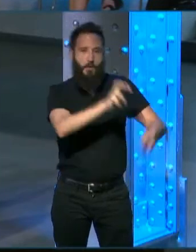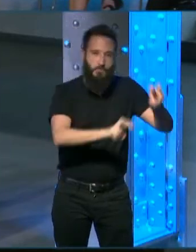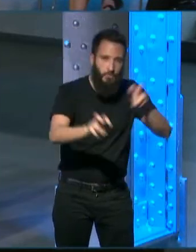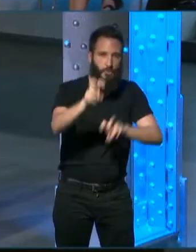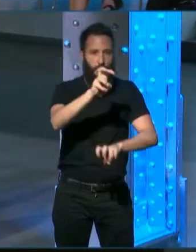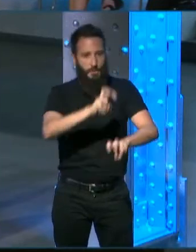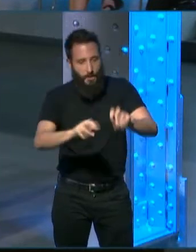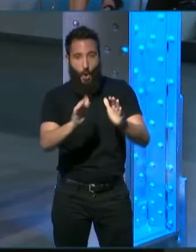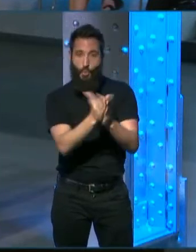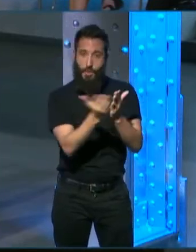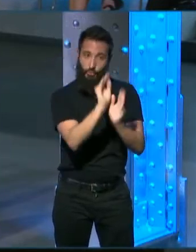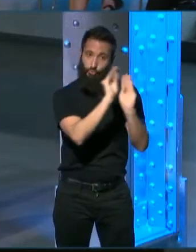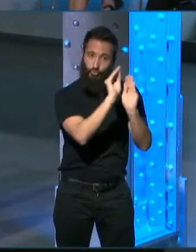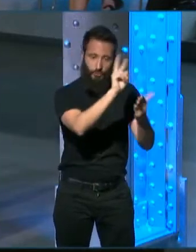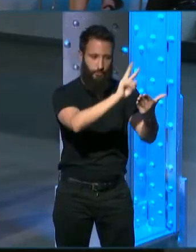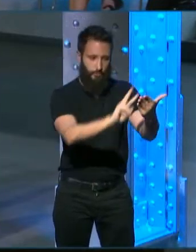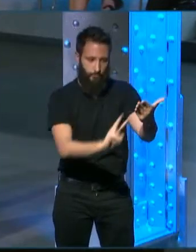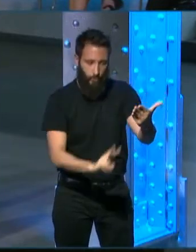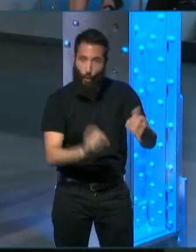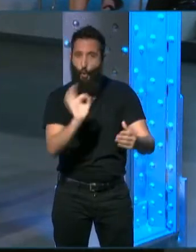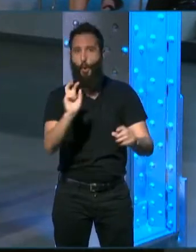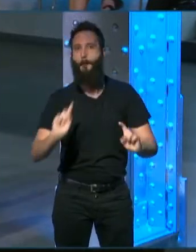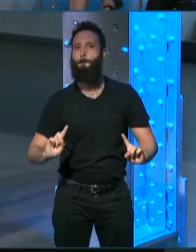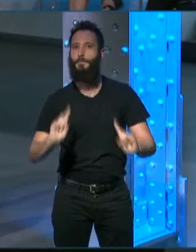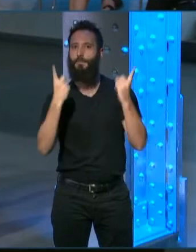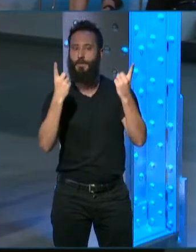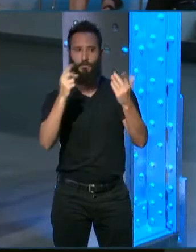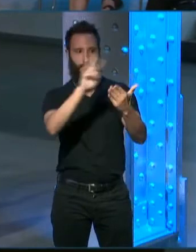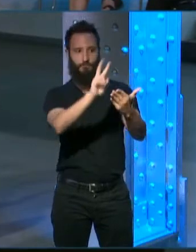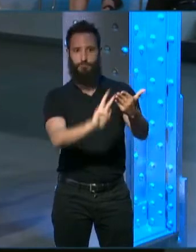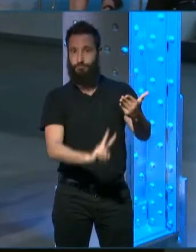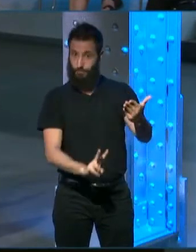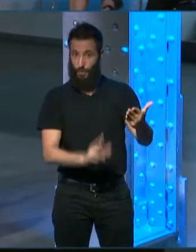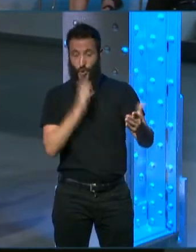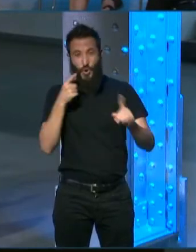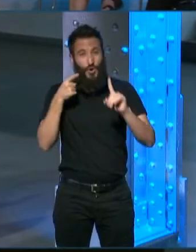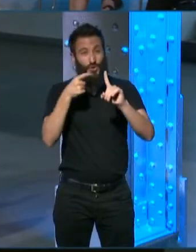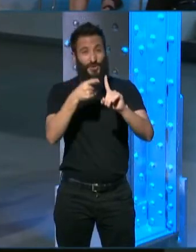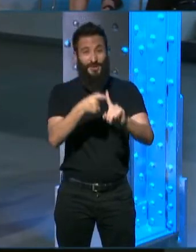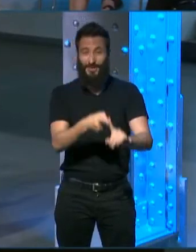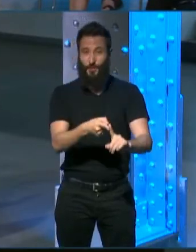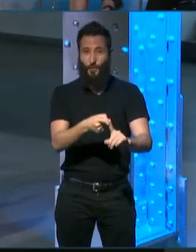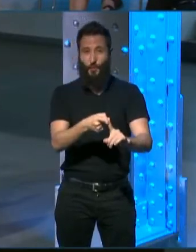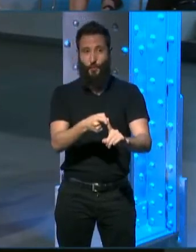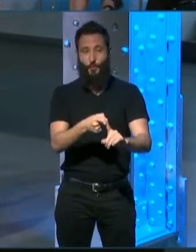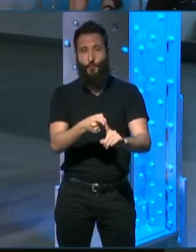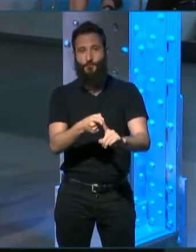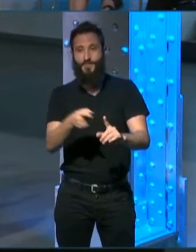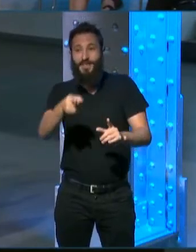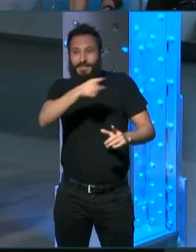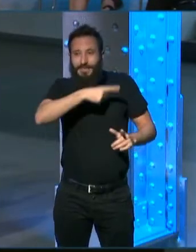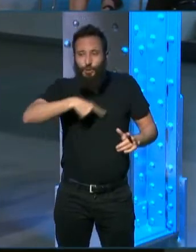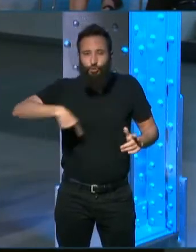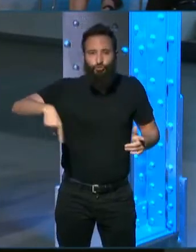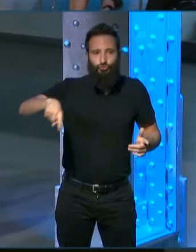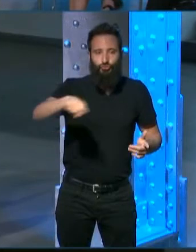lo leímos más o lo leímos por primera vez incluso, un poco con la idea de que no íbamos a ser capaces,